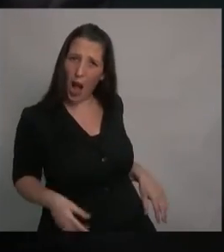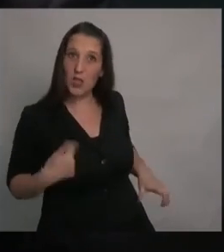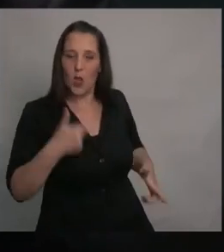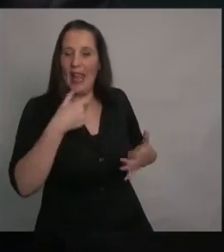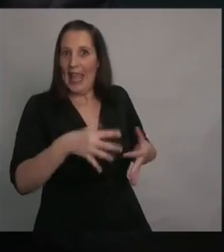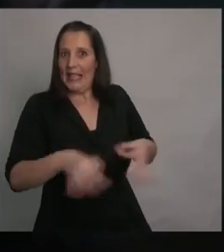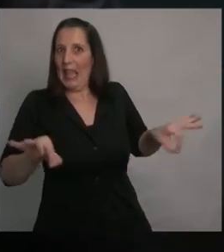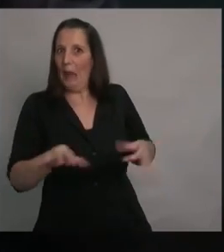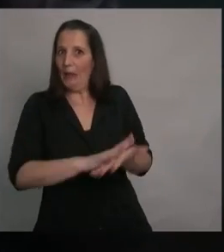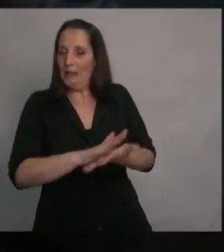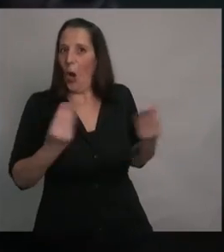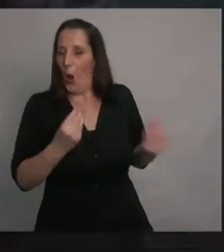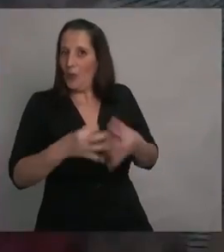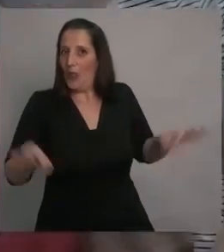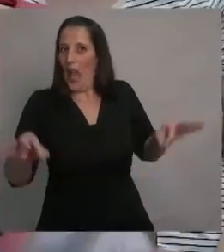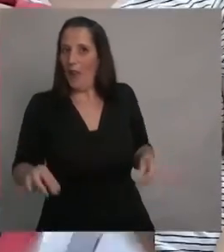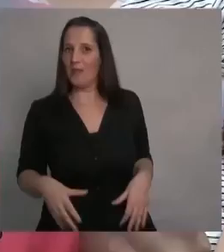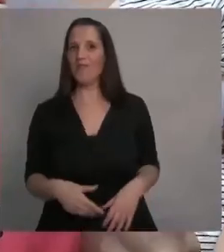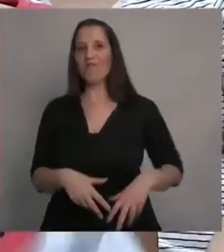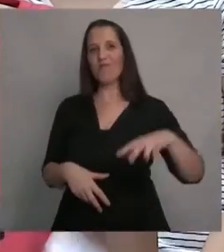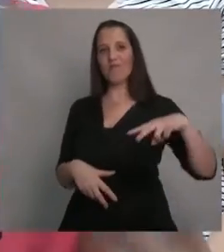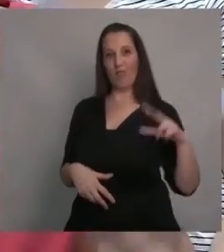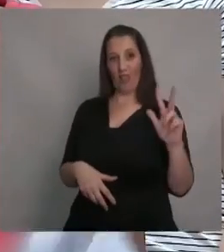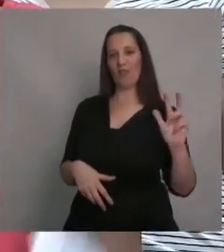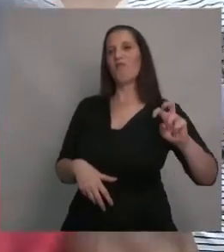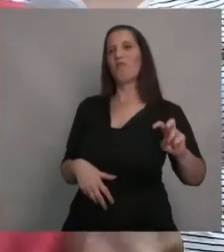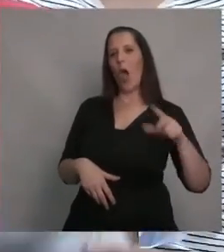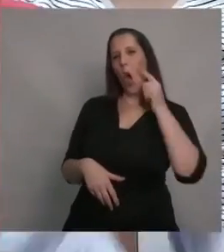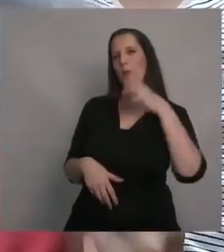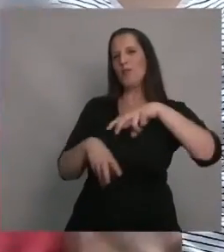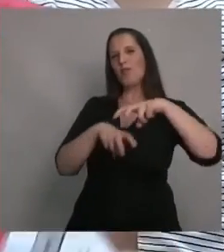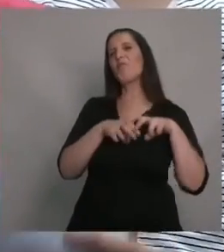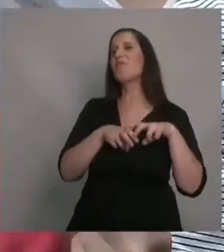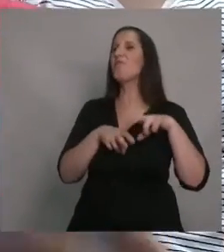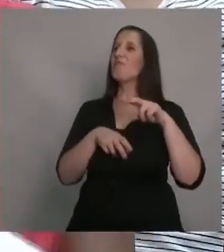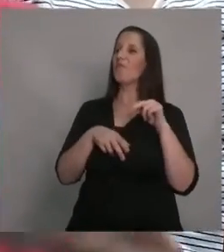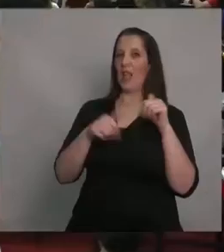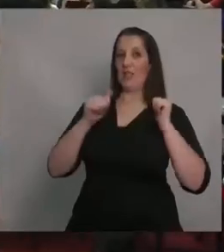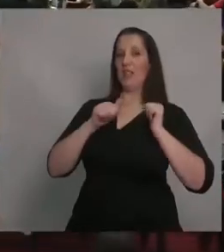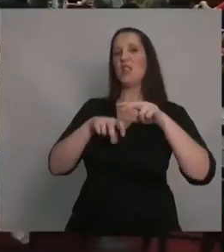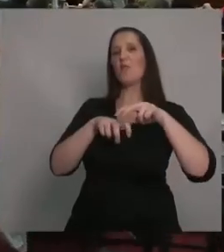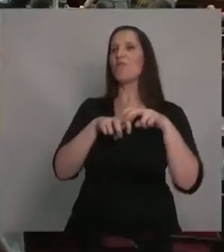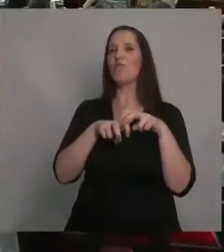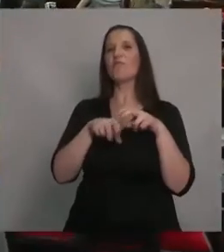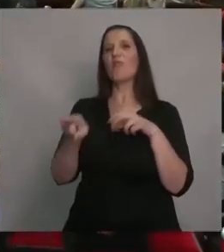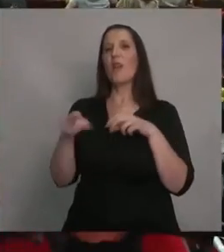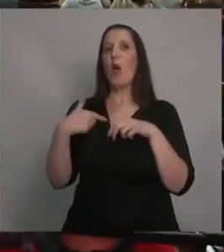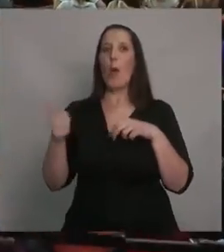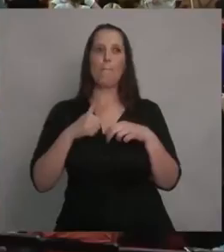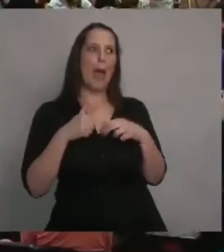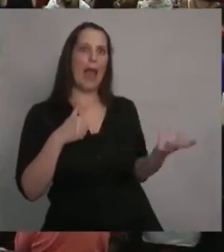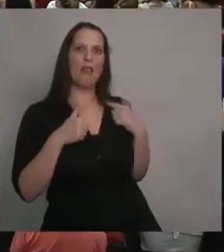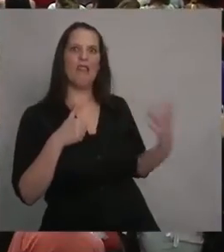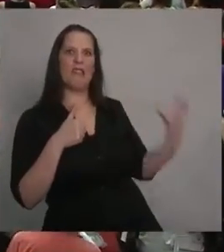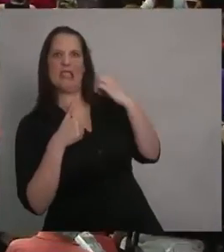la situación ya, quería salir ya del problema. Entonces aquel hombre que estaba sentado en la silla, yo esperando ya que me iban a